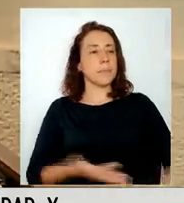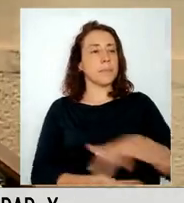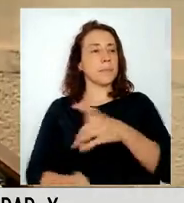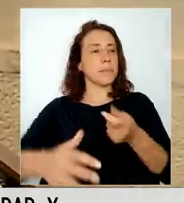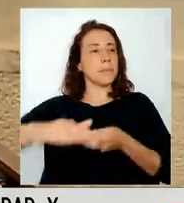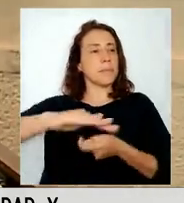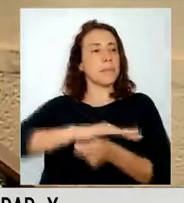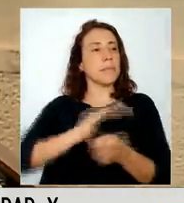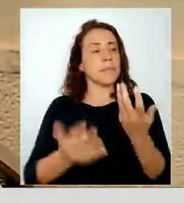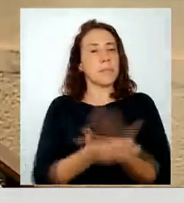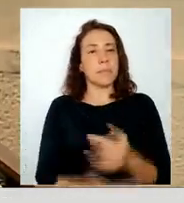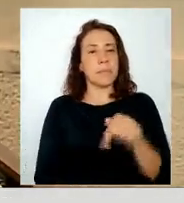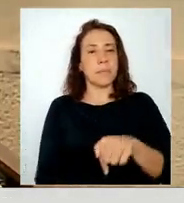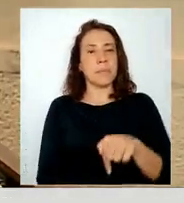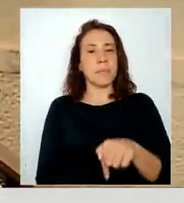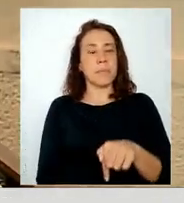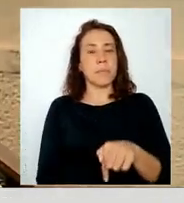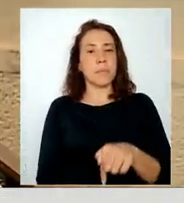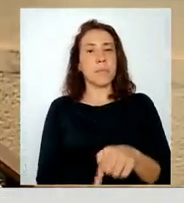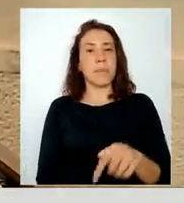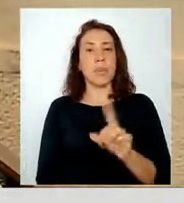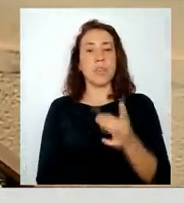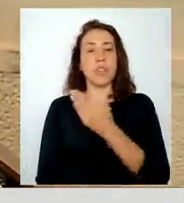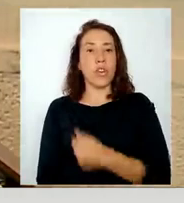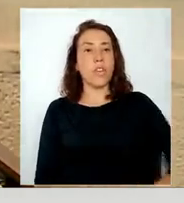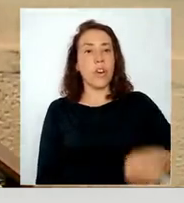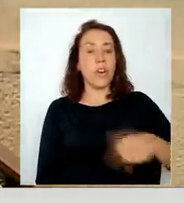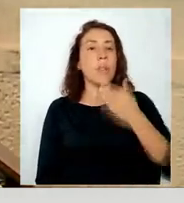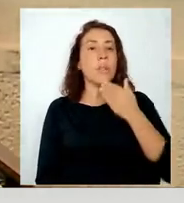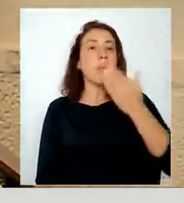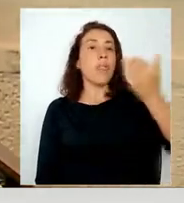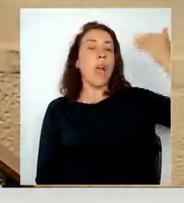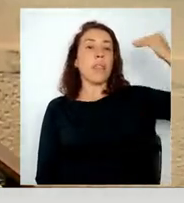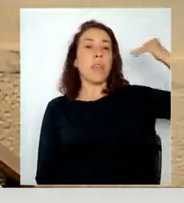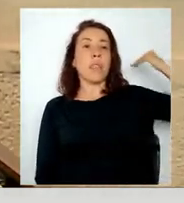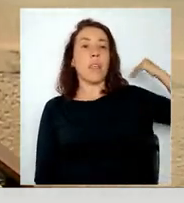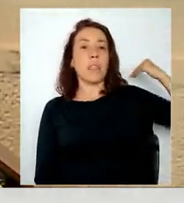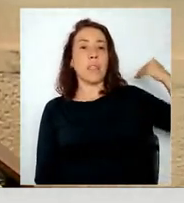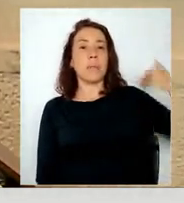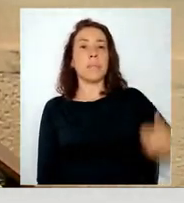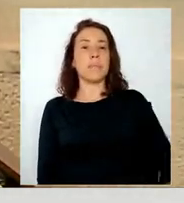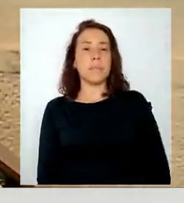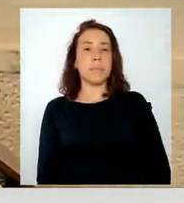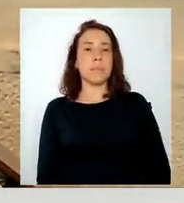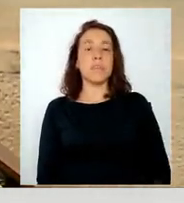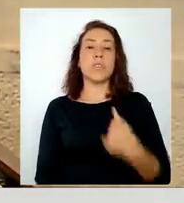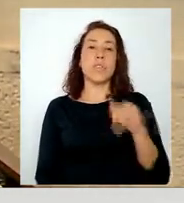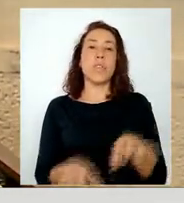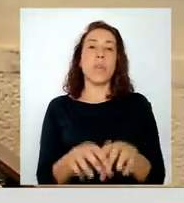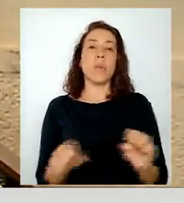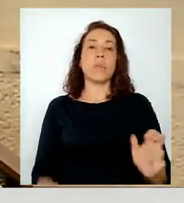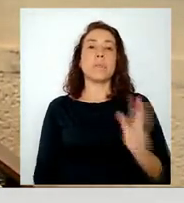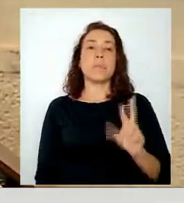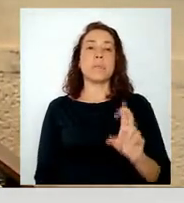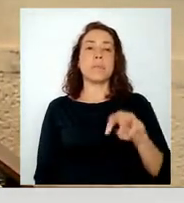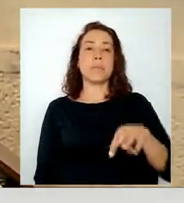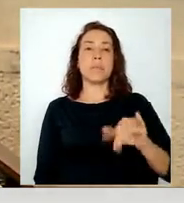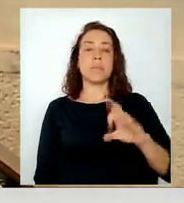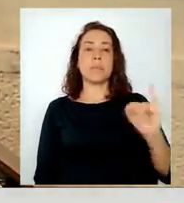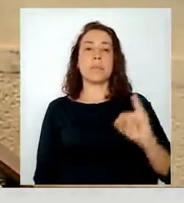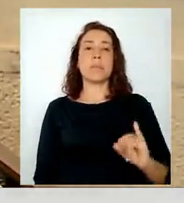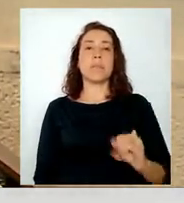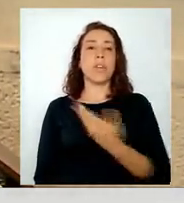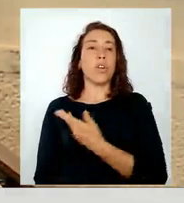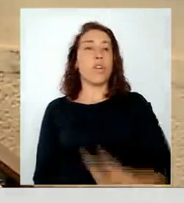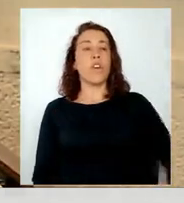día no es solamente de este gobierno de los anteriores de los anteriores comparto con Don Matías Ramírez que en el gobierno anterior de